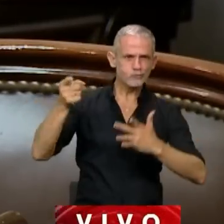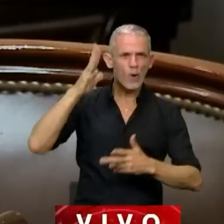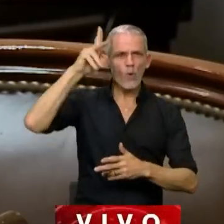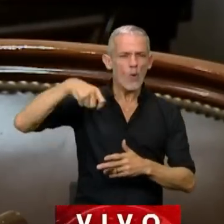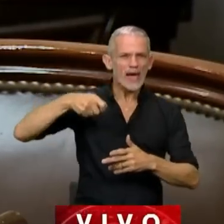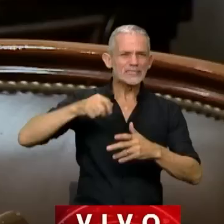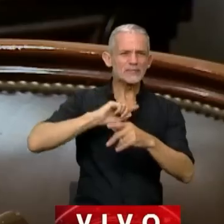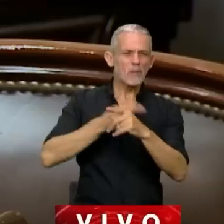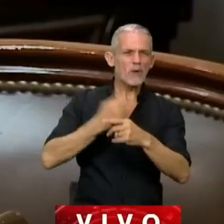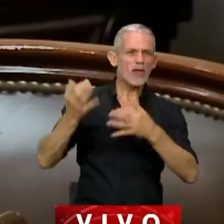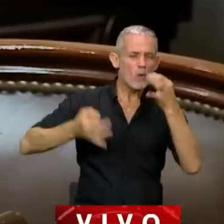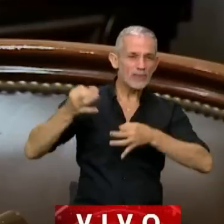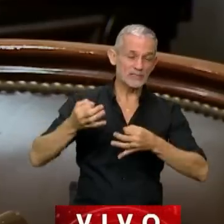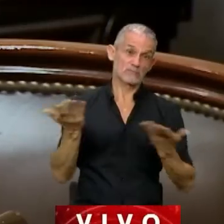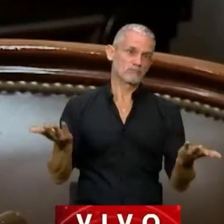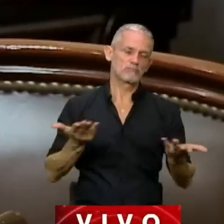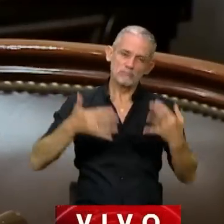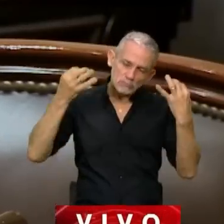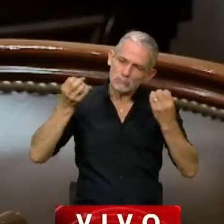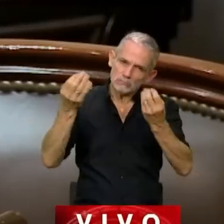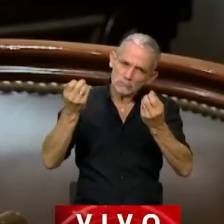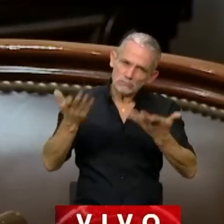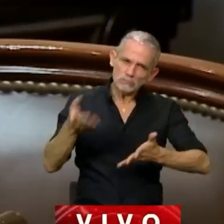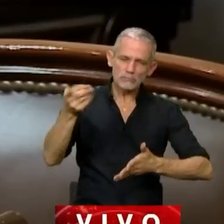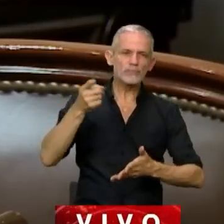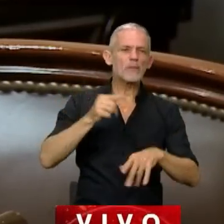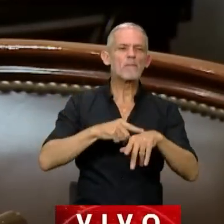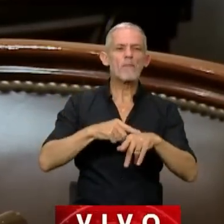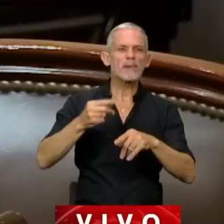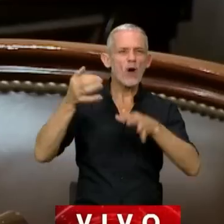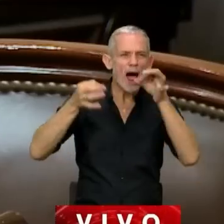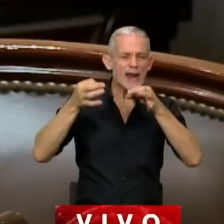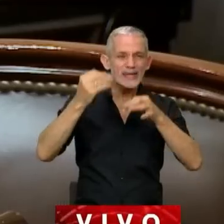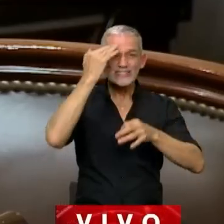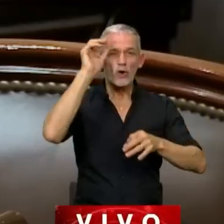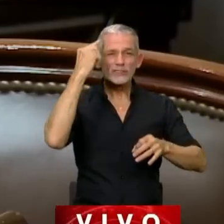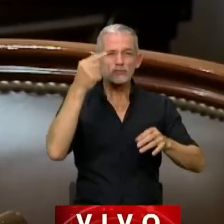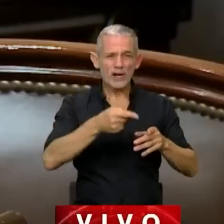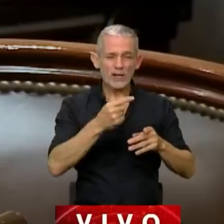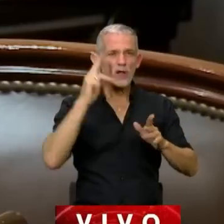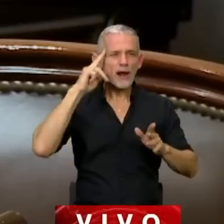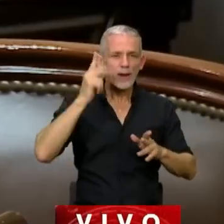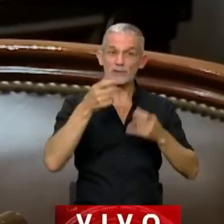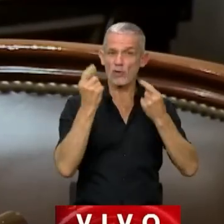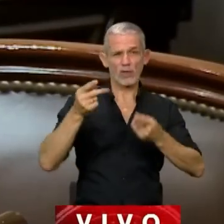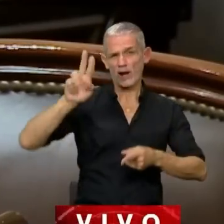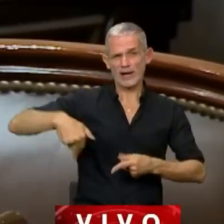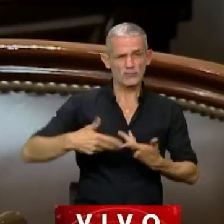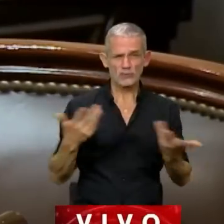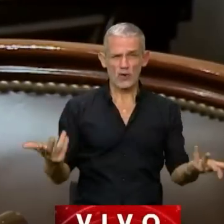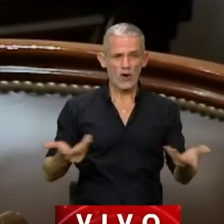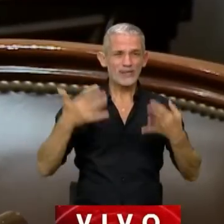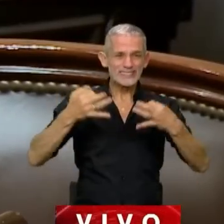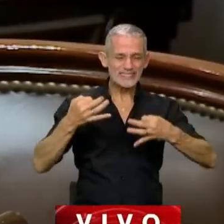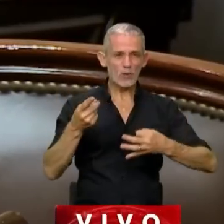y seguramente, y como corresponde a la hora del análisis constitucional que le va a dar